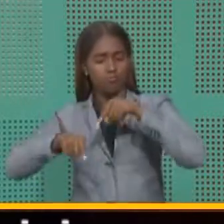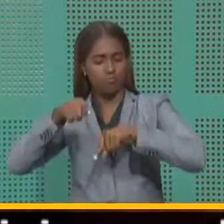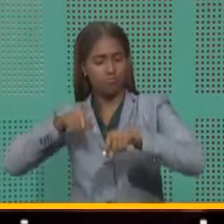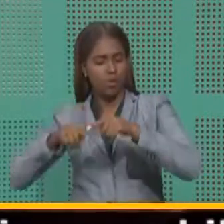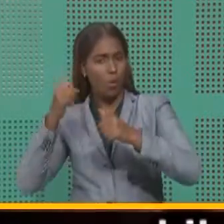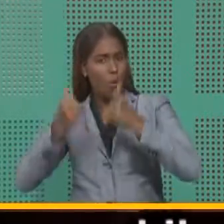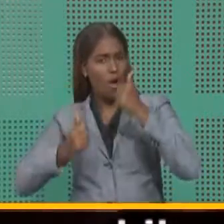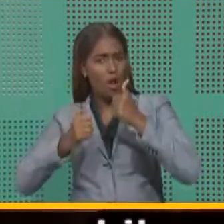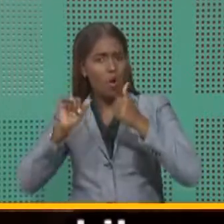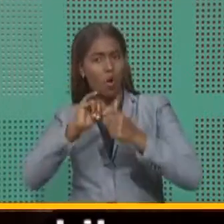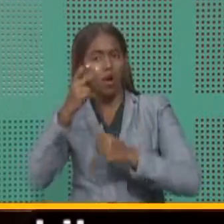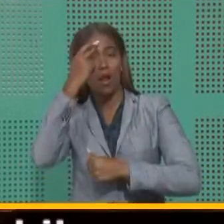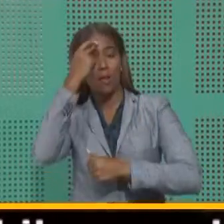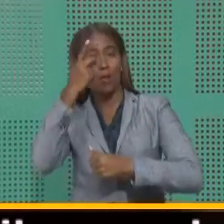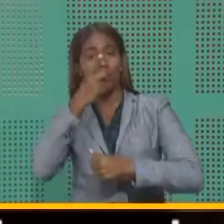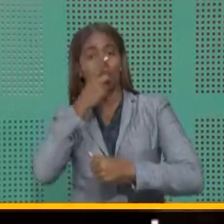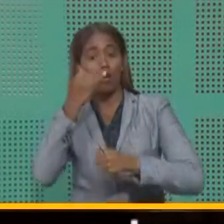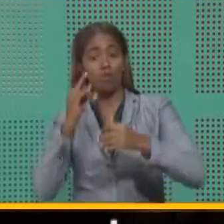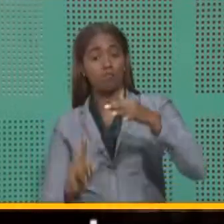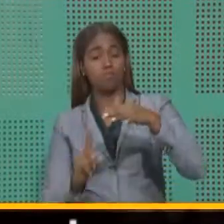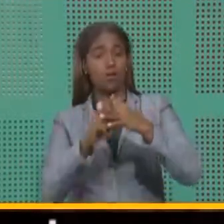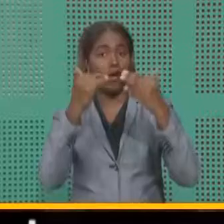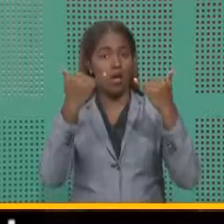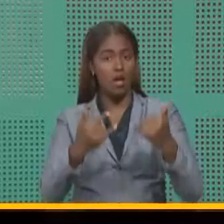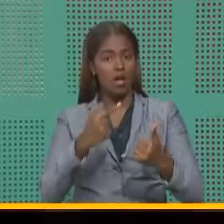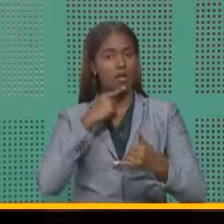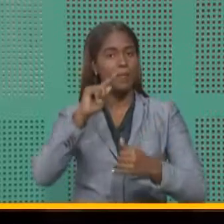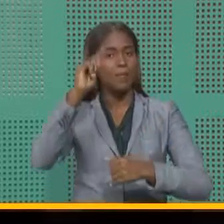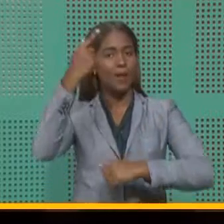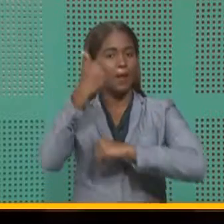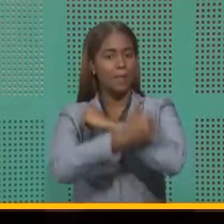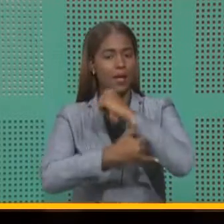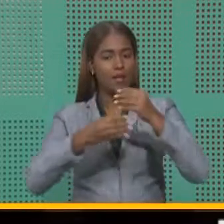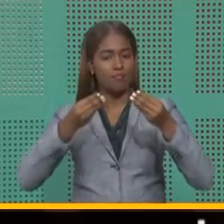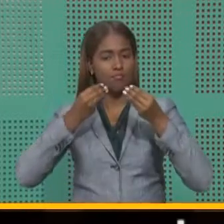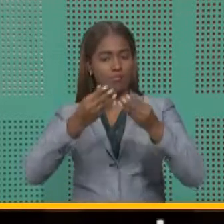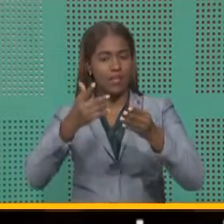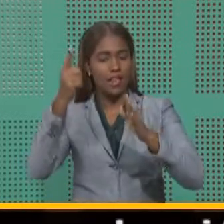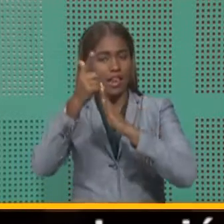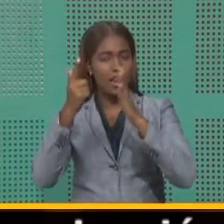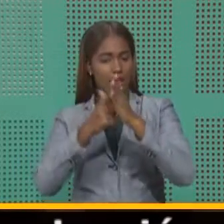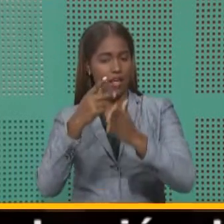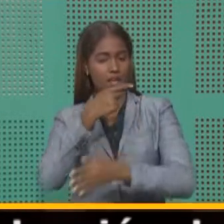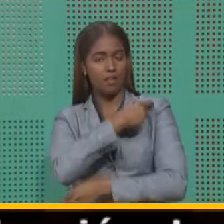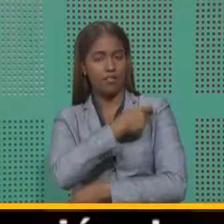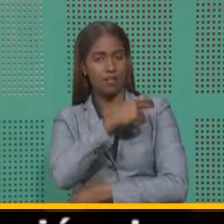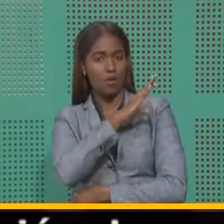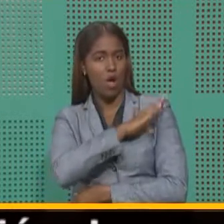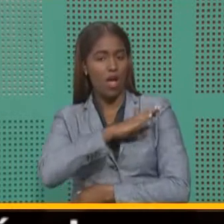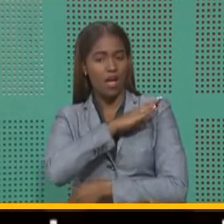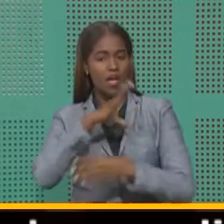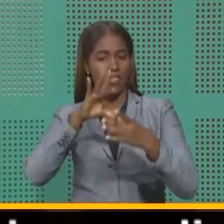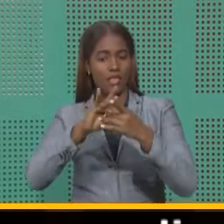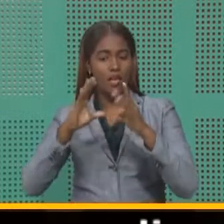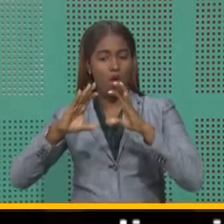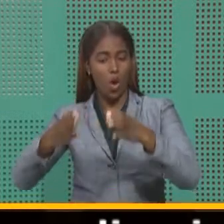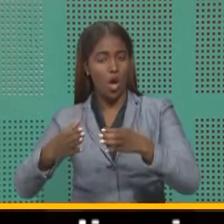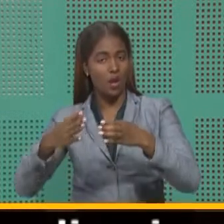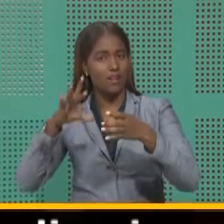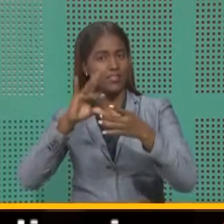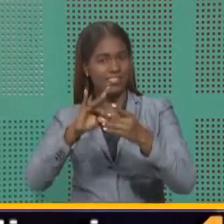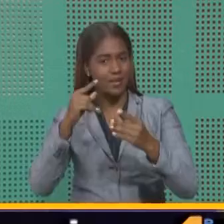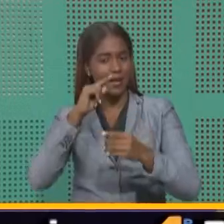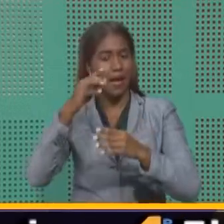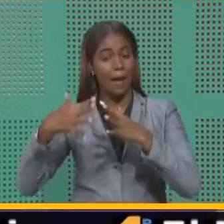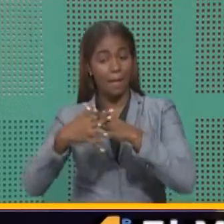llega hoy en día ser el primer país que envía una ley de cualificaciones al congreso en américa latina ese será uno de los